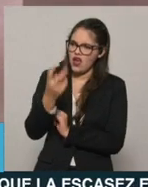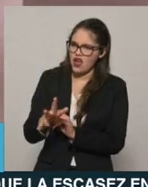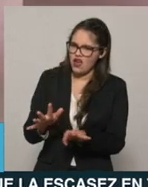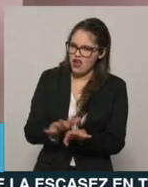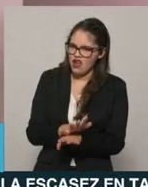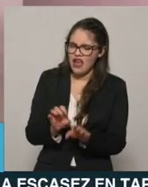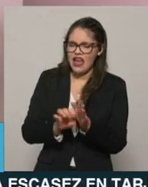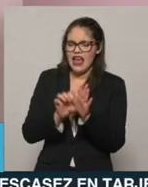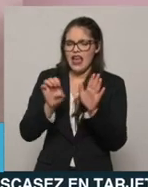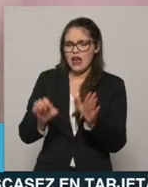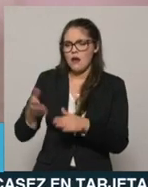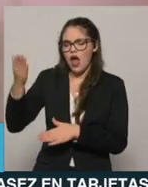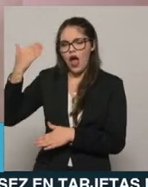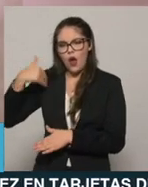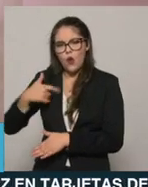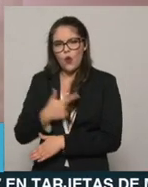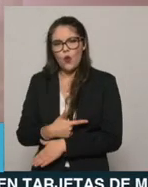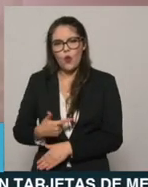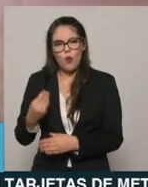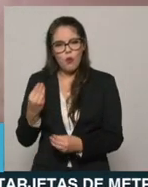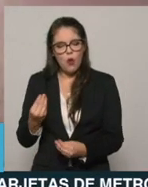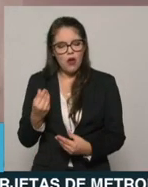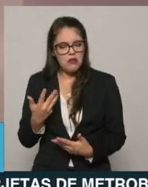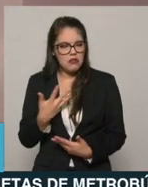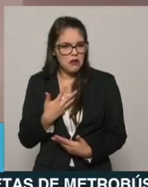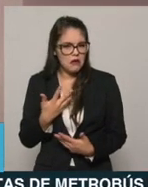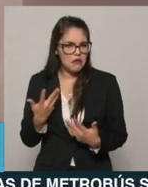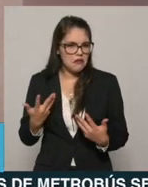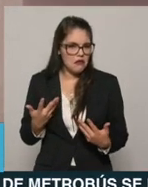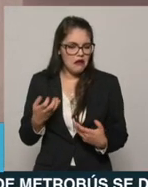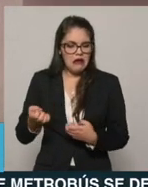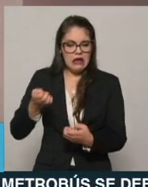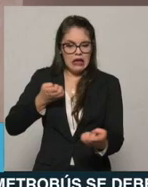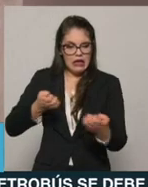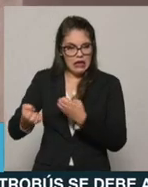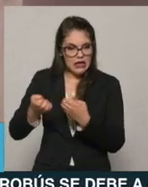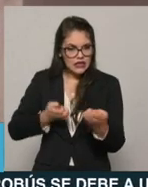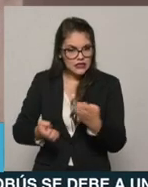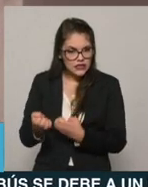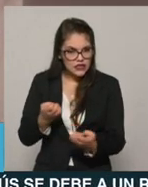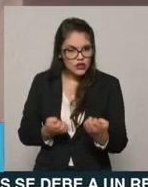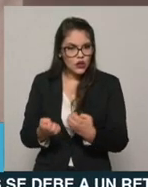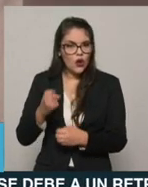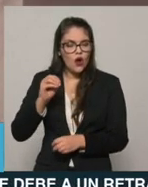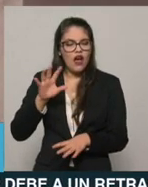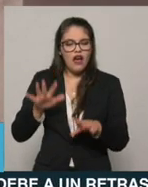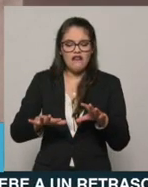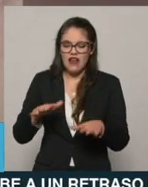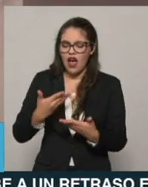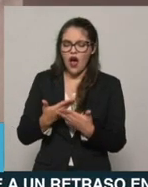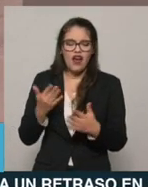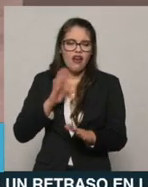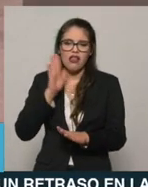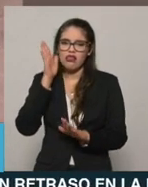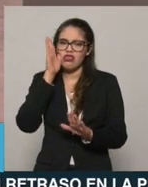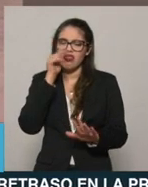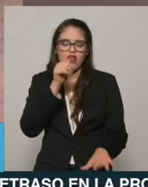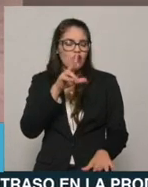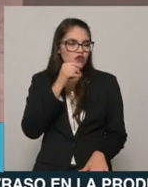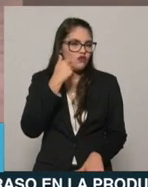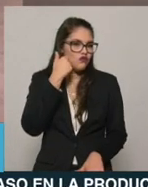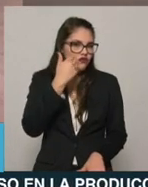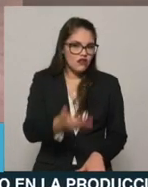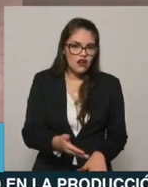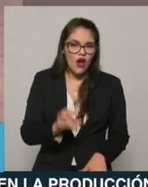ejemplo, de que antes le gustaba mucho hacer ejercicio, por ejemplo, y de repente ya no quiere hacerlo, que si tenía